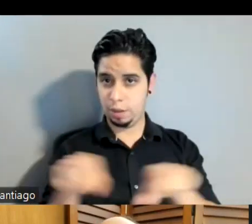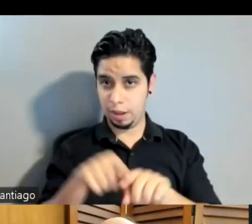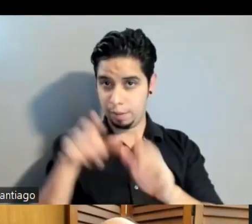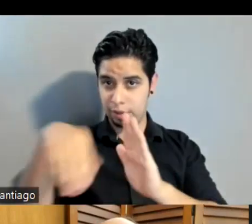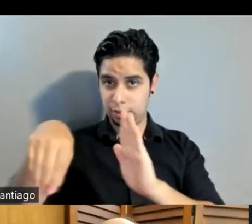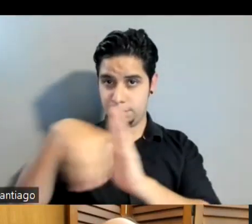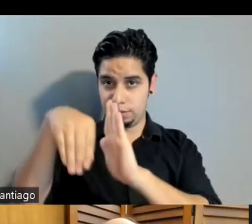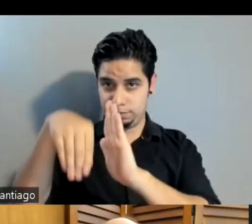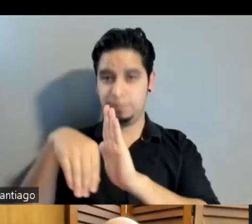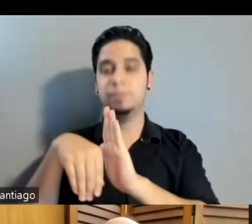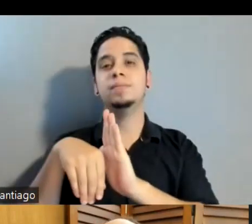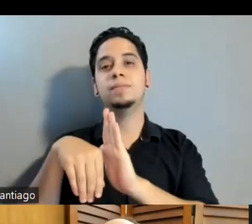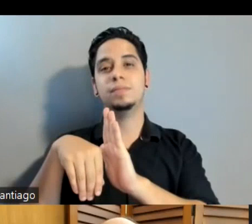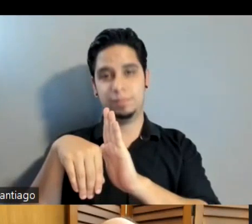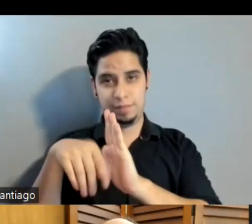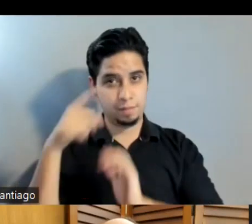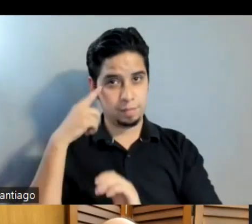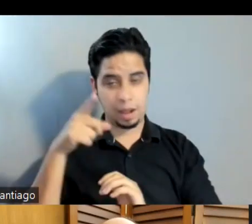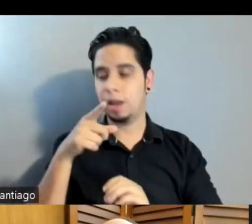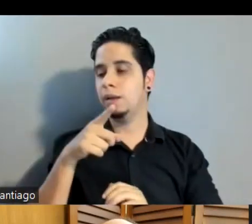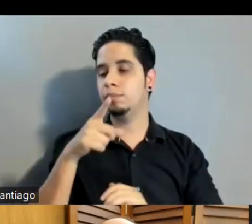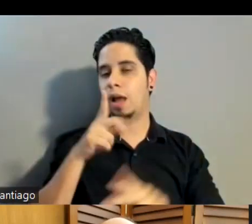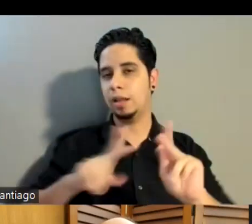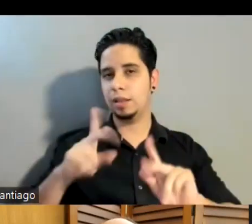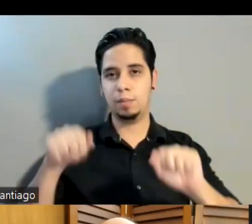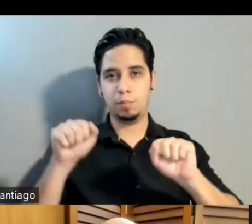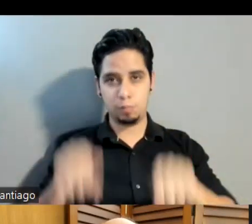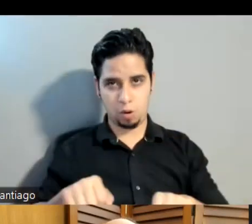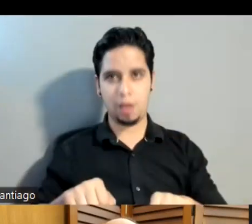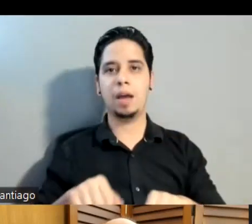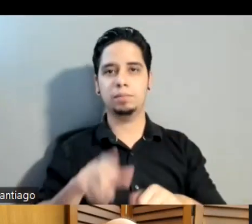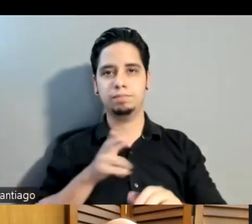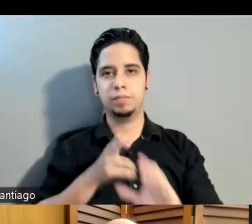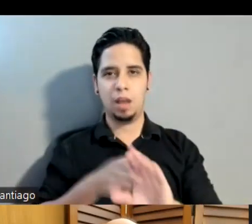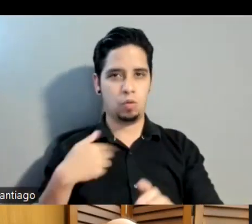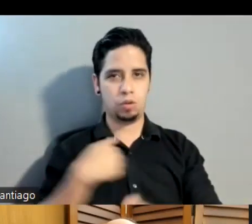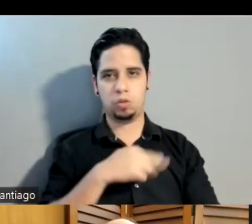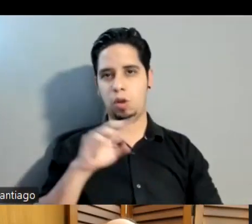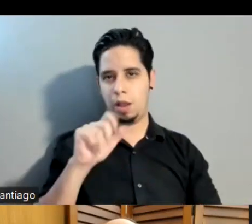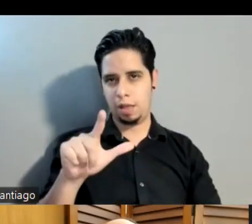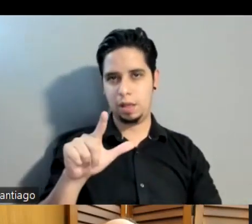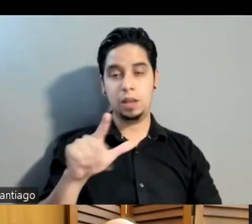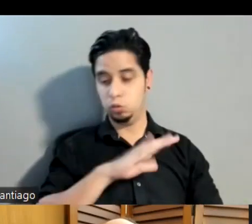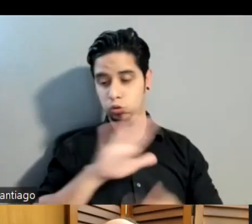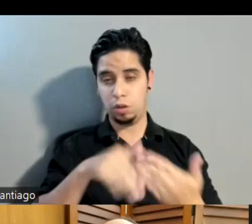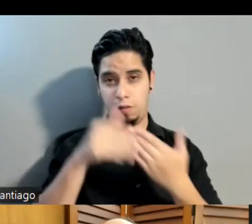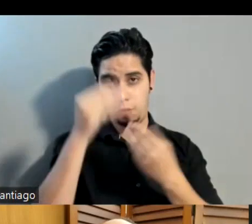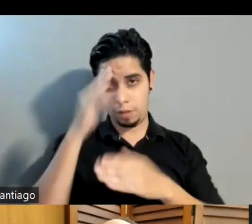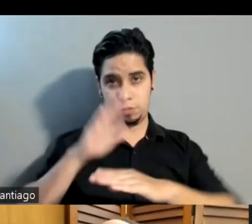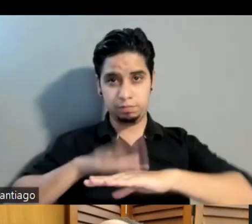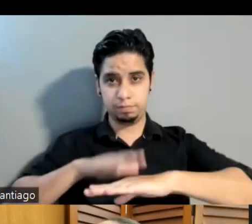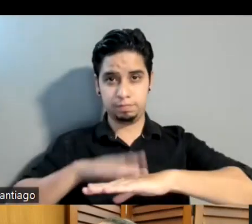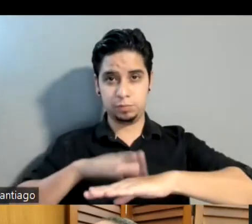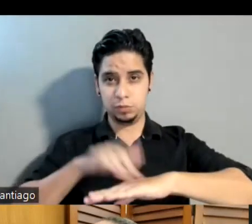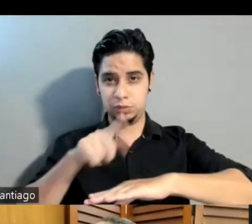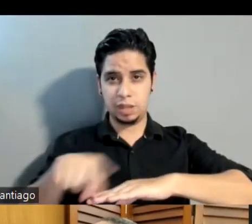a la campanita, ¡tiring!, para que se puedan suscribir propiamente a nuestro canal y les puedan llegar todas las